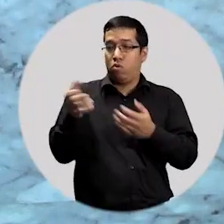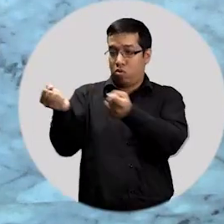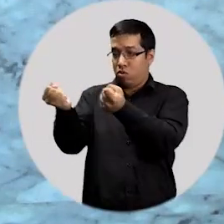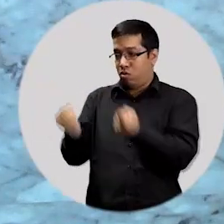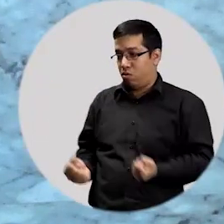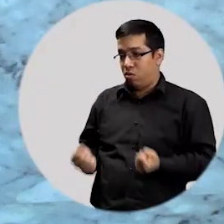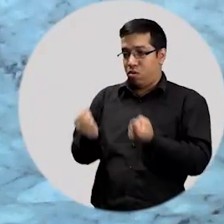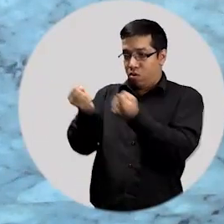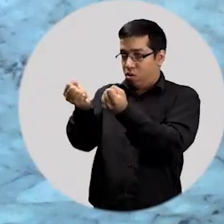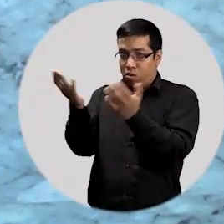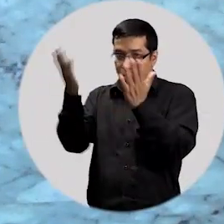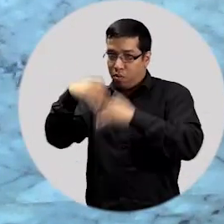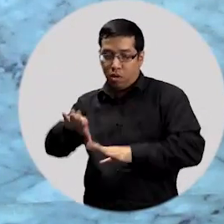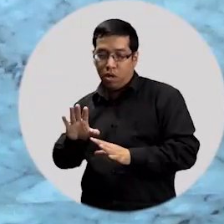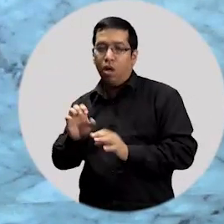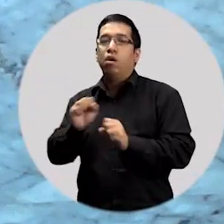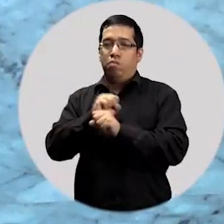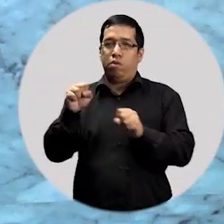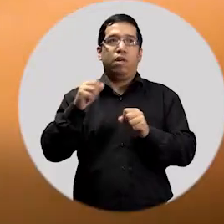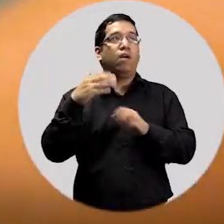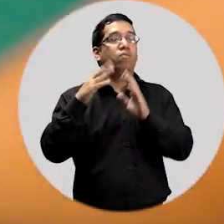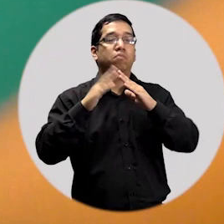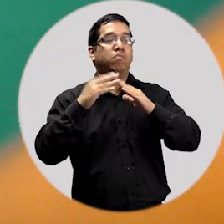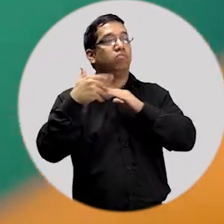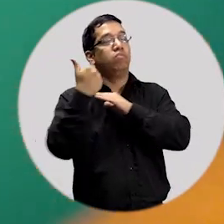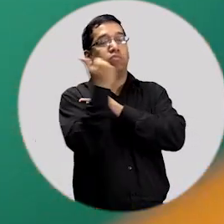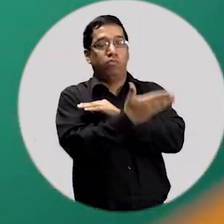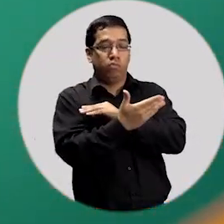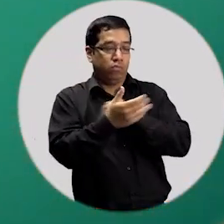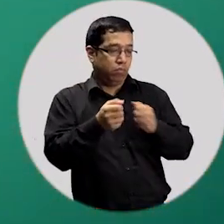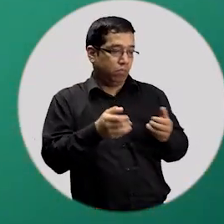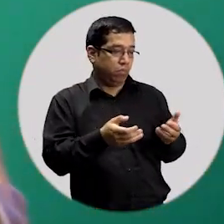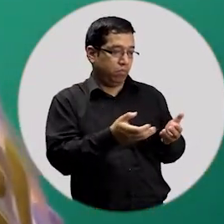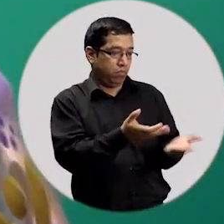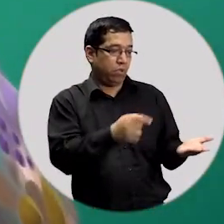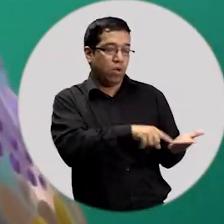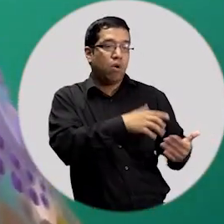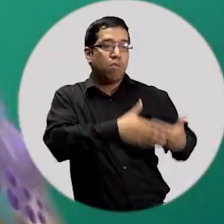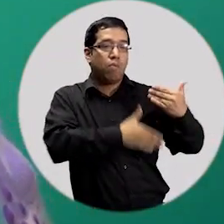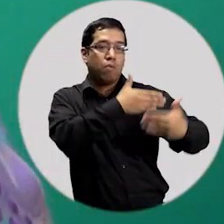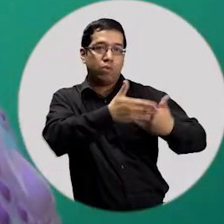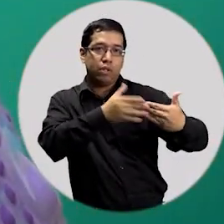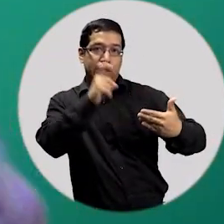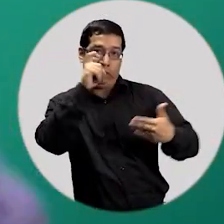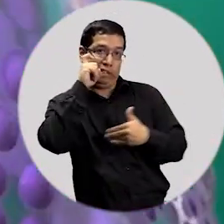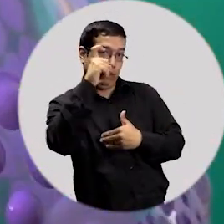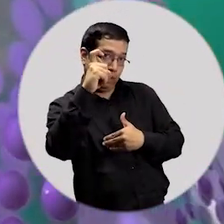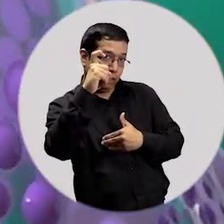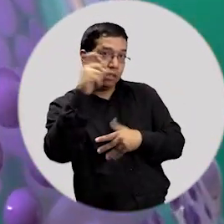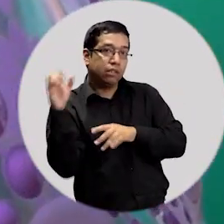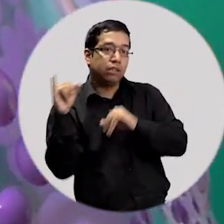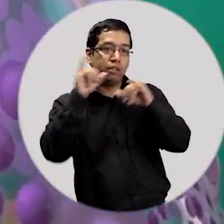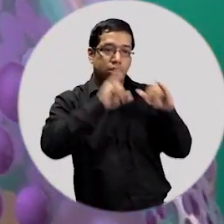Entonces voy a usar primeramente el dorado. Siempre, como para poder hacer este grupo de comas,